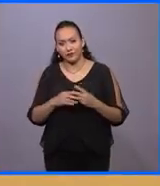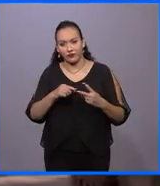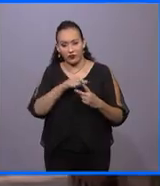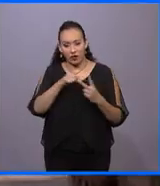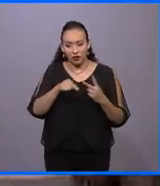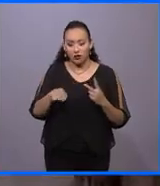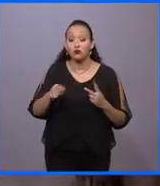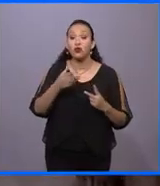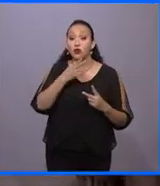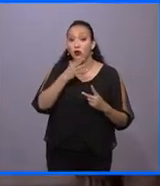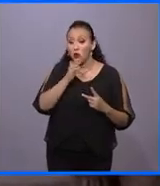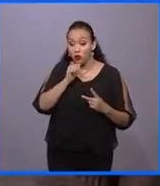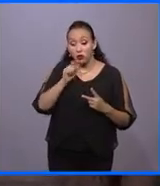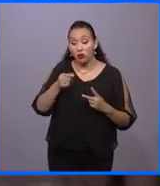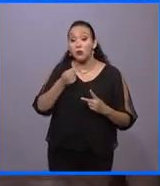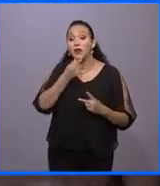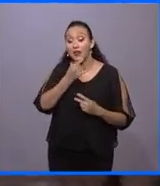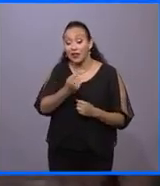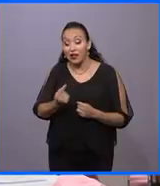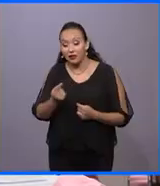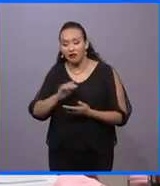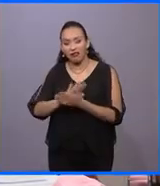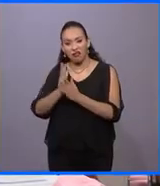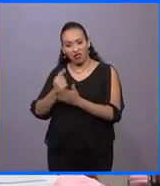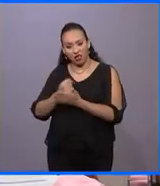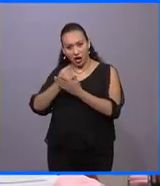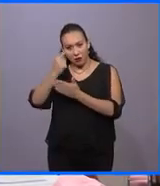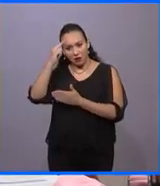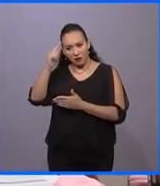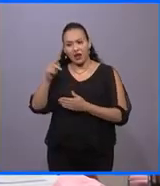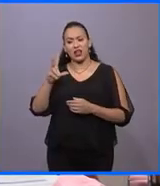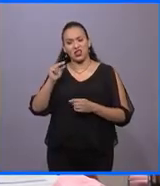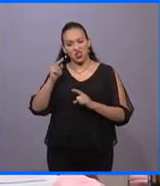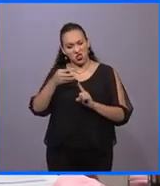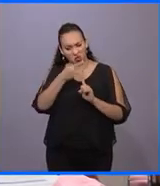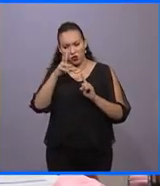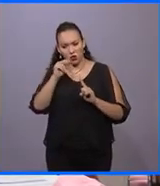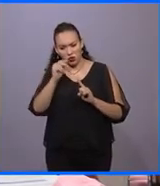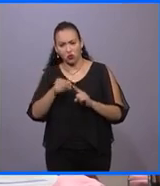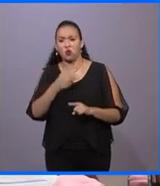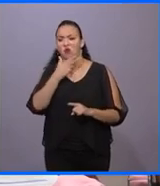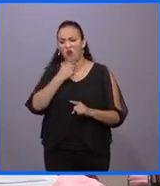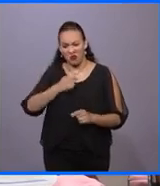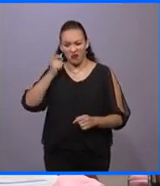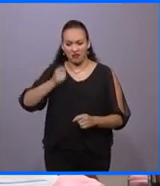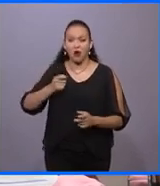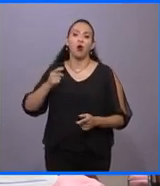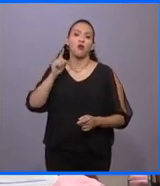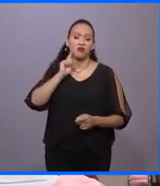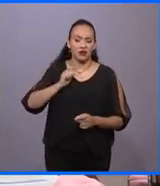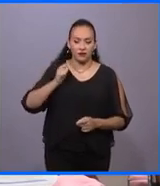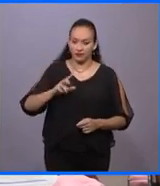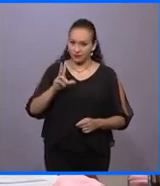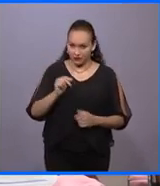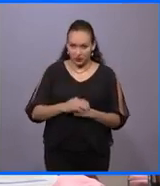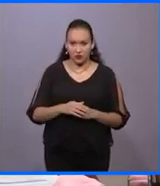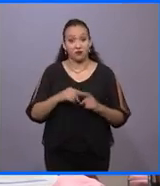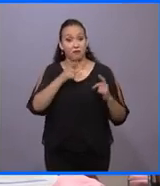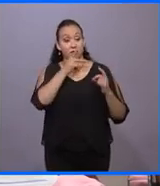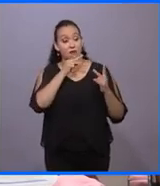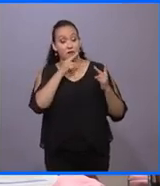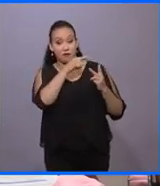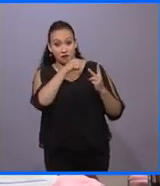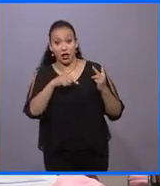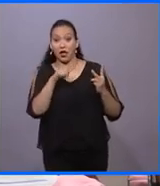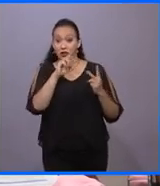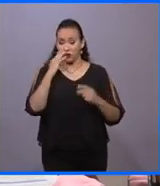les realizaran terapias de conversión. Constituyen un claro límite a la responsabilidad paternal y maternal de